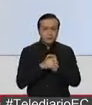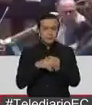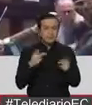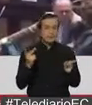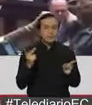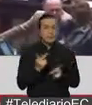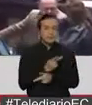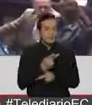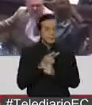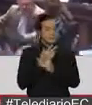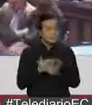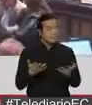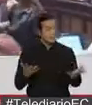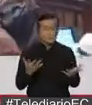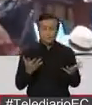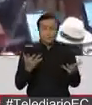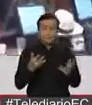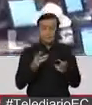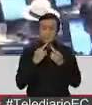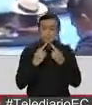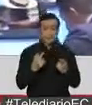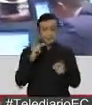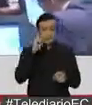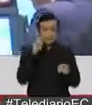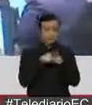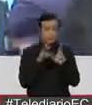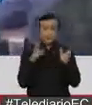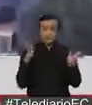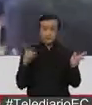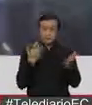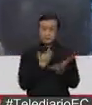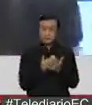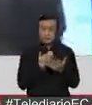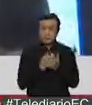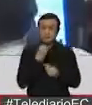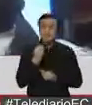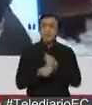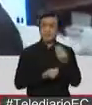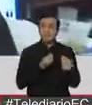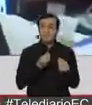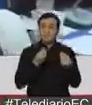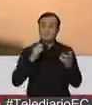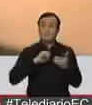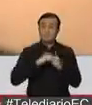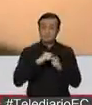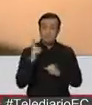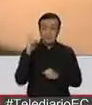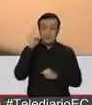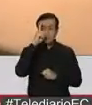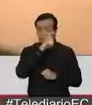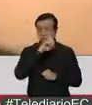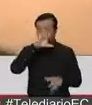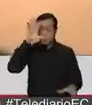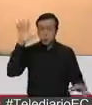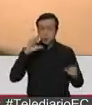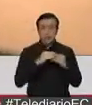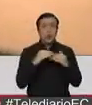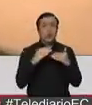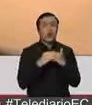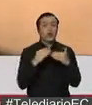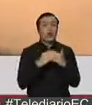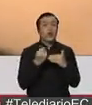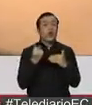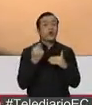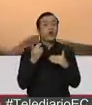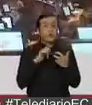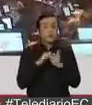país. Si no hay alternativas, respuestas o consensos, en términos económicos se pondría en riesgo incluso al sistema de dolarización, advierten